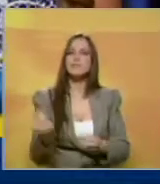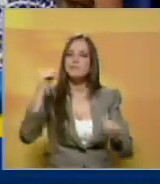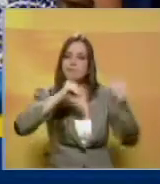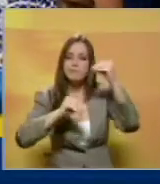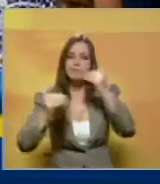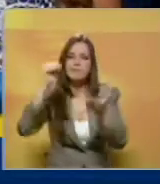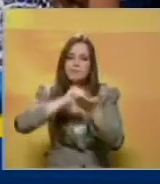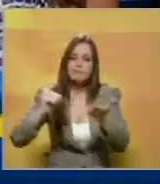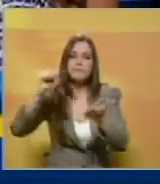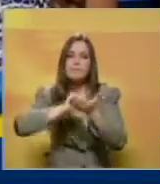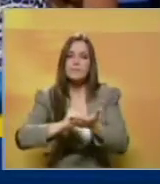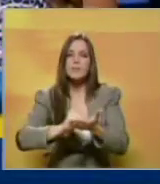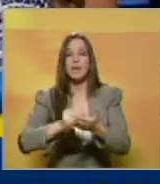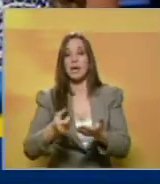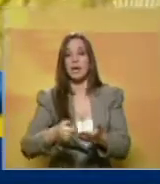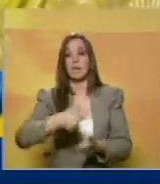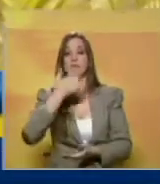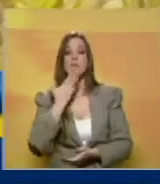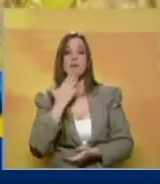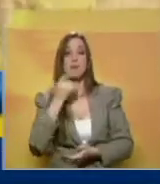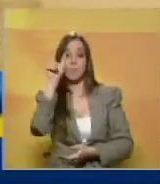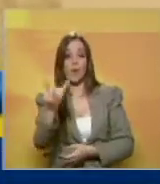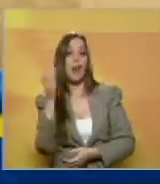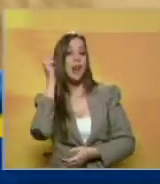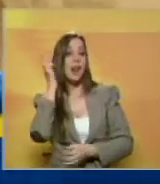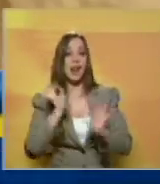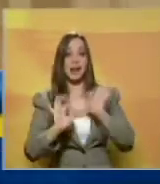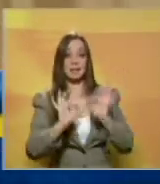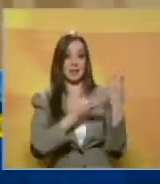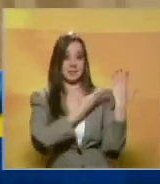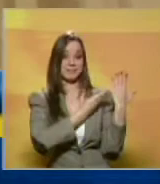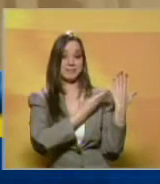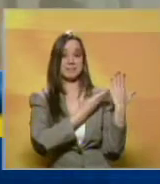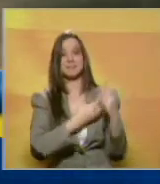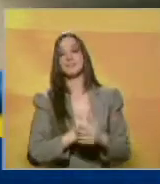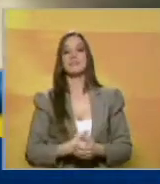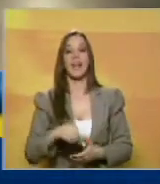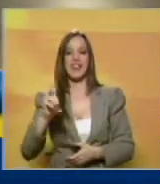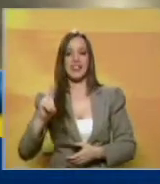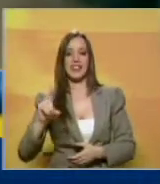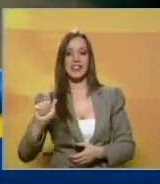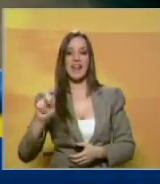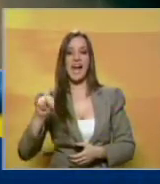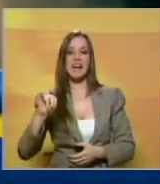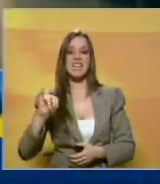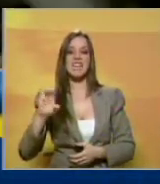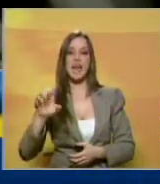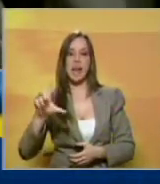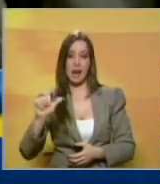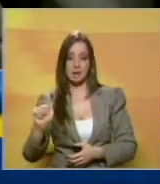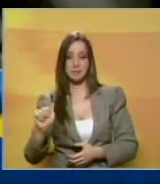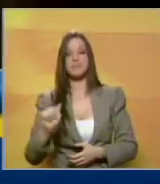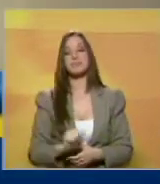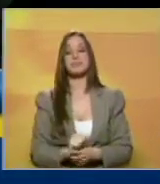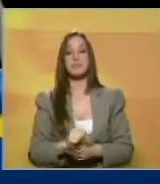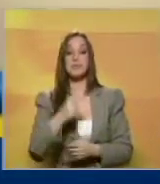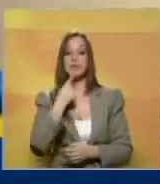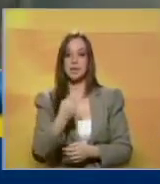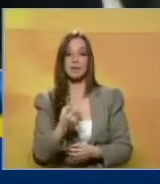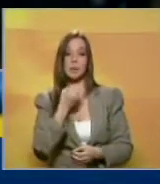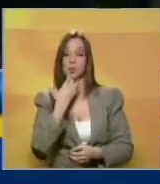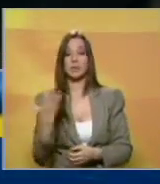una espléndida actriz como es Daniela Vascopé, Aníbal Grun, América Valentín, que son 2 actores bastante importantes también acá en Venezuela.